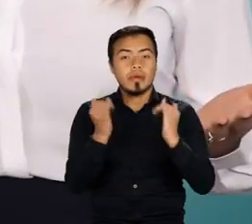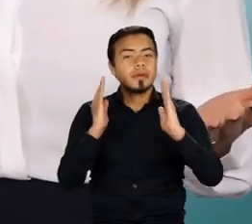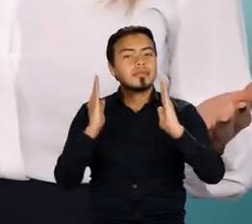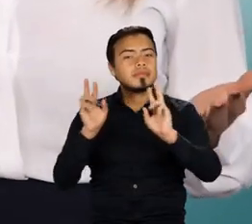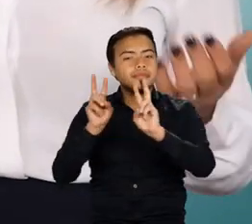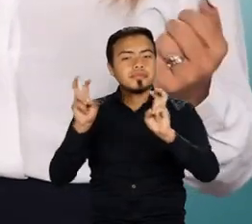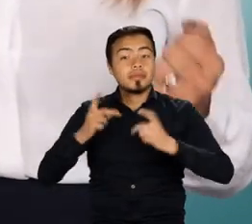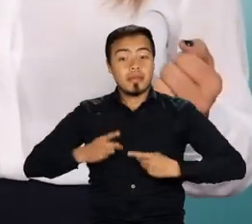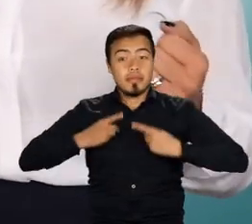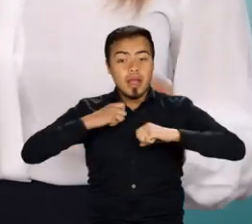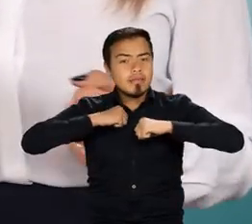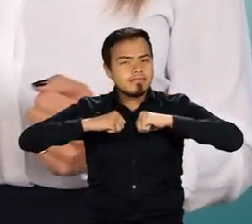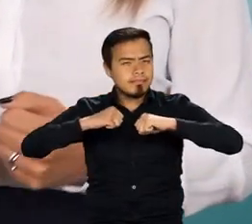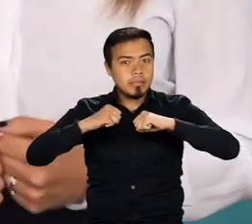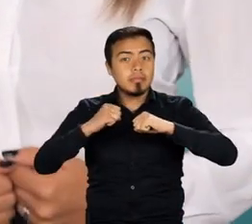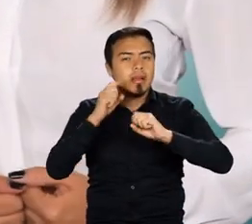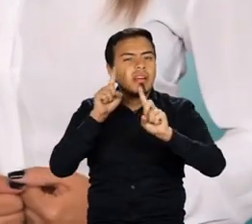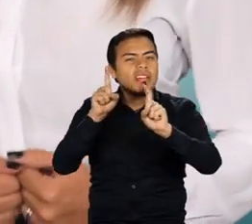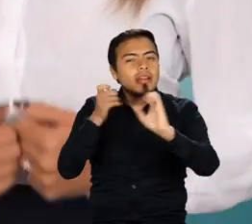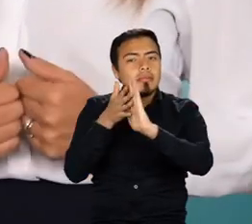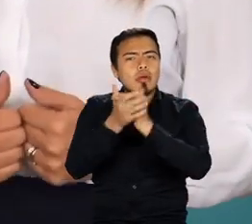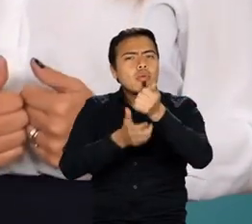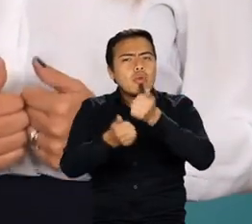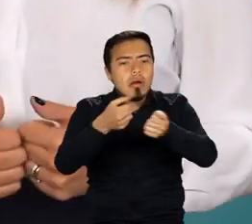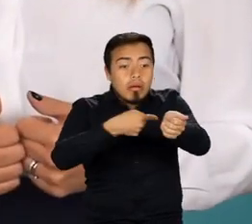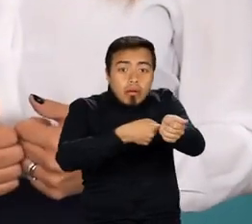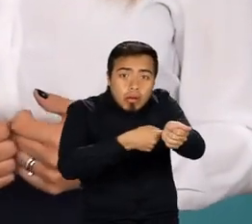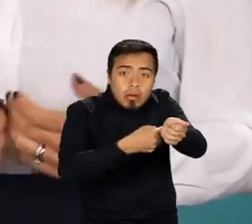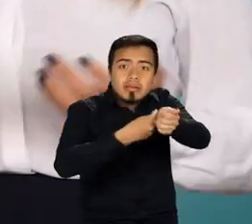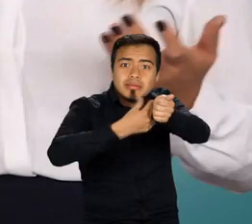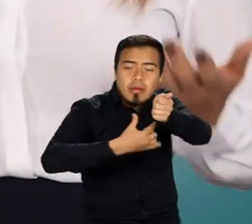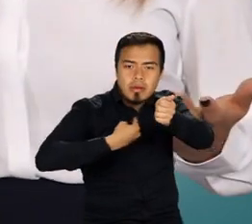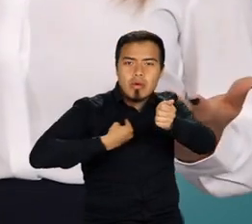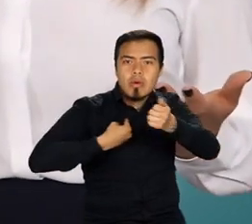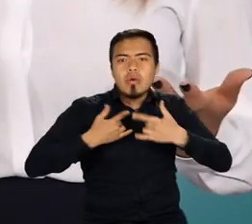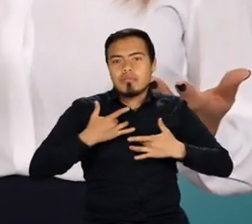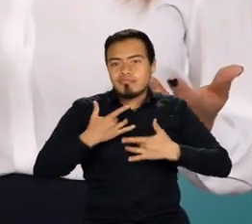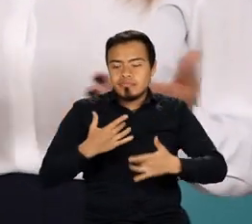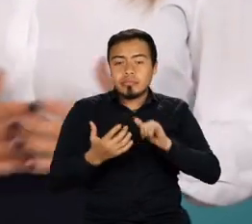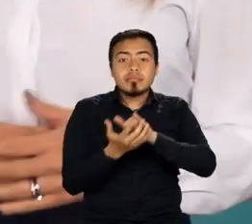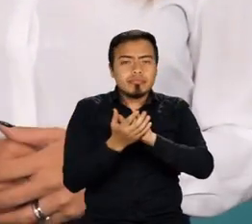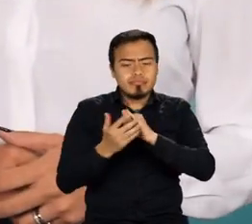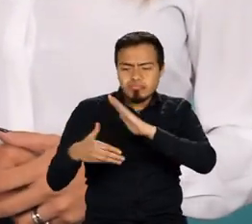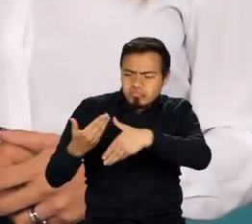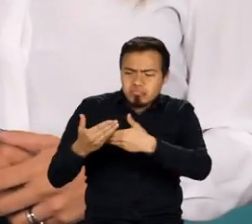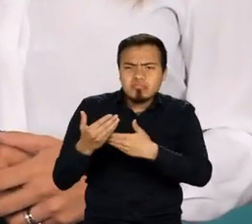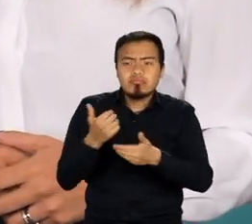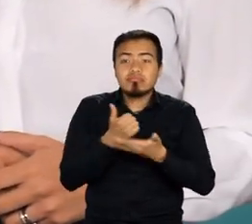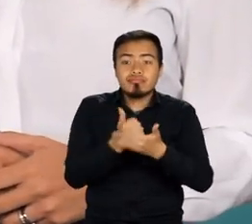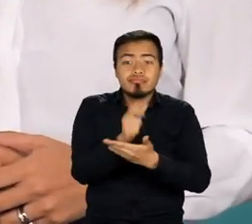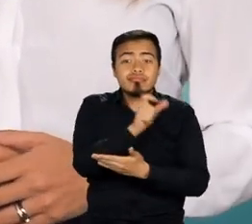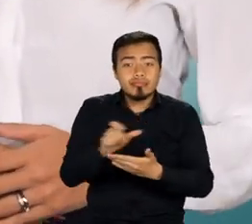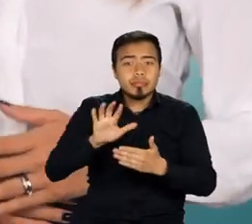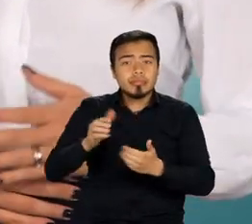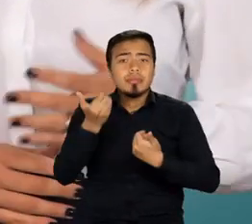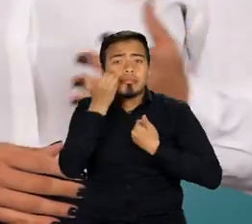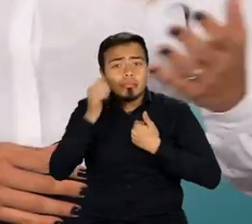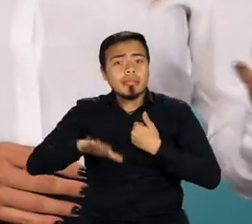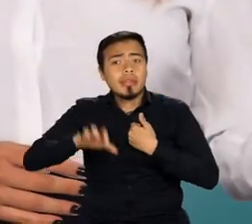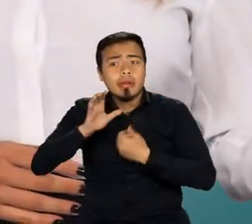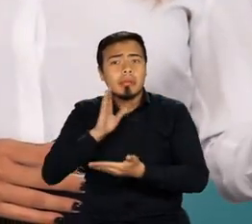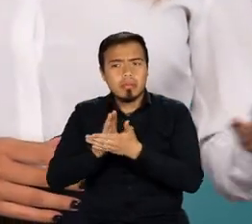En nuestra sección Vida Activa hablaremos de la donación de sangre, un proceso que además de ayudar a pacientes con cáncer,